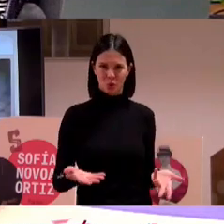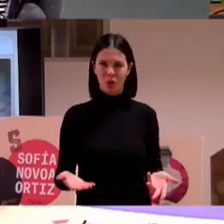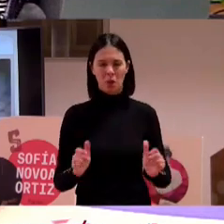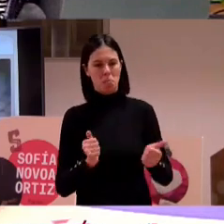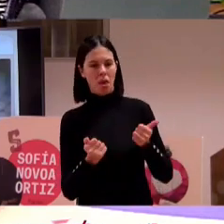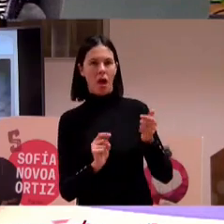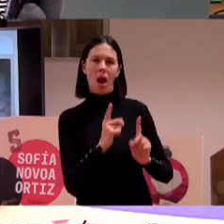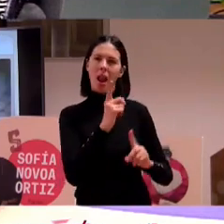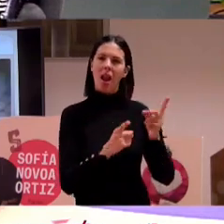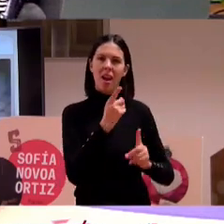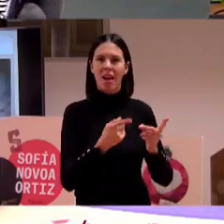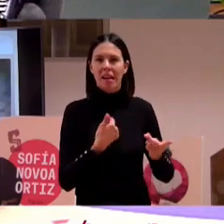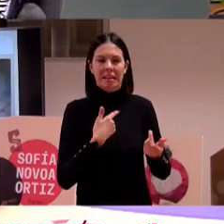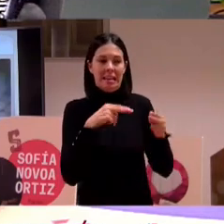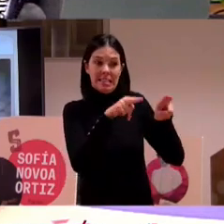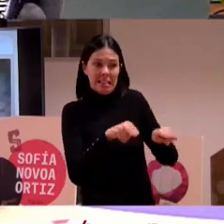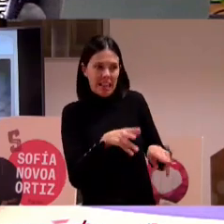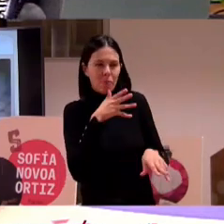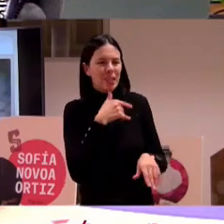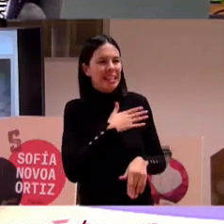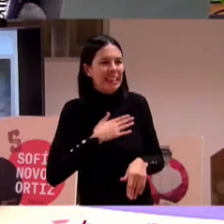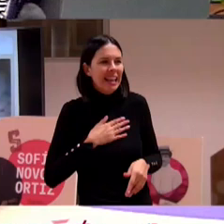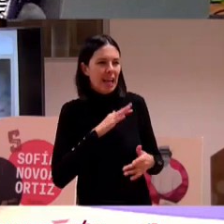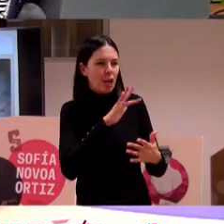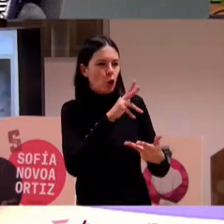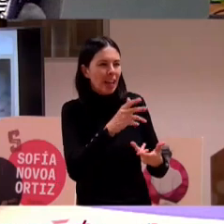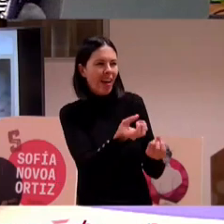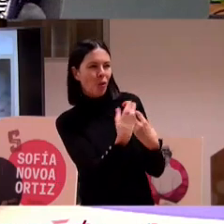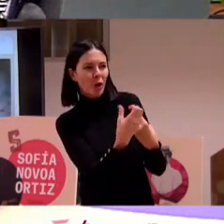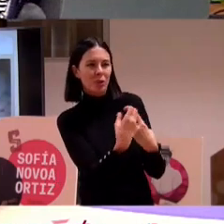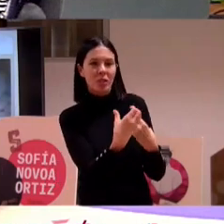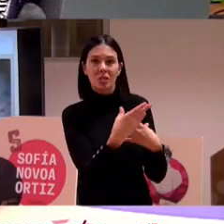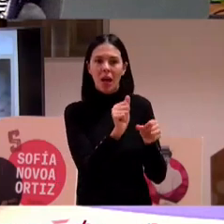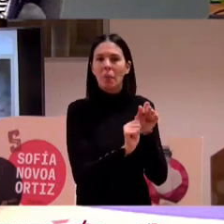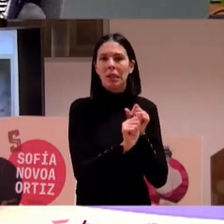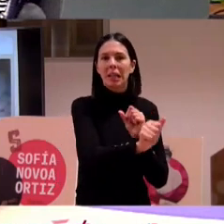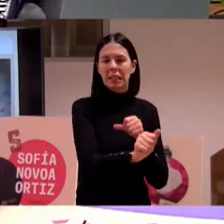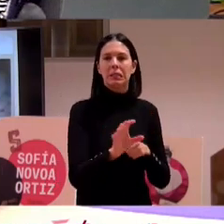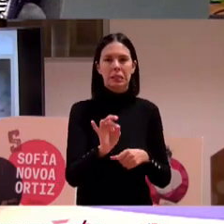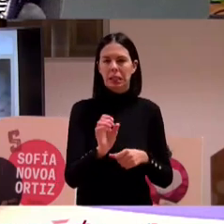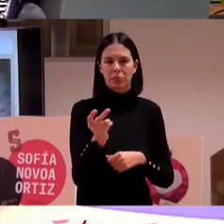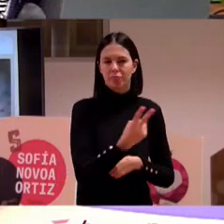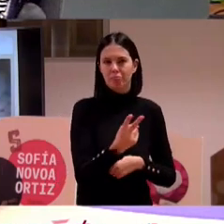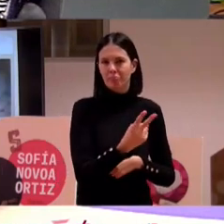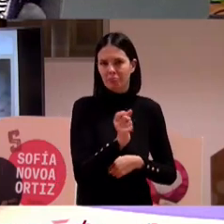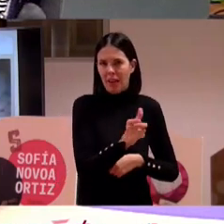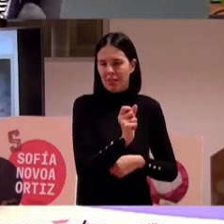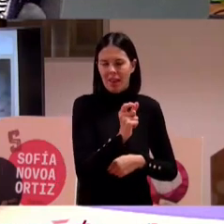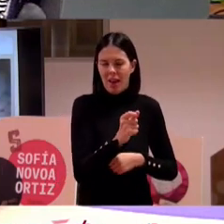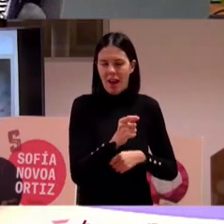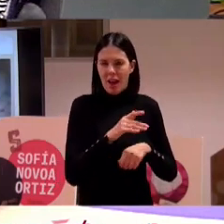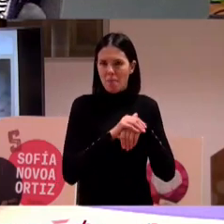Empezan a falar da residencia, quere noticias da resi. E a partir de aí sí que é unha constante na súa vida